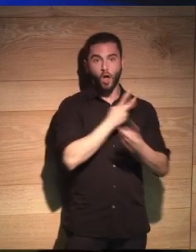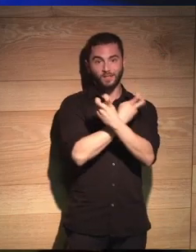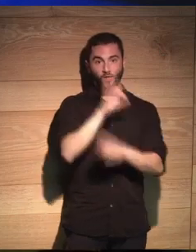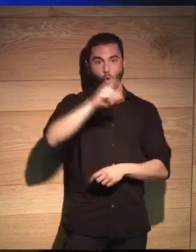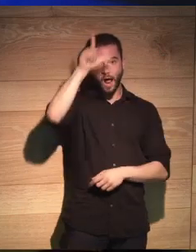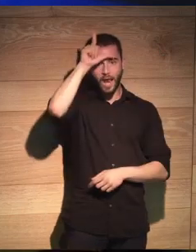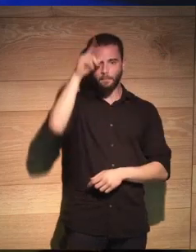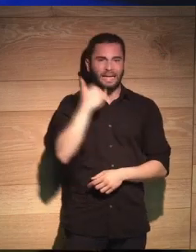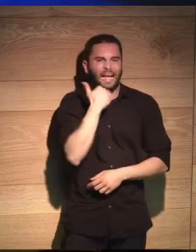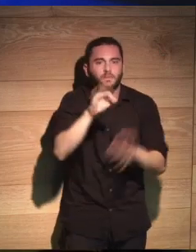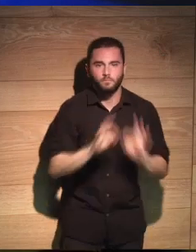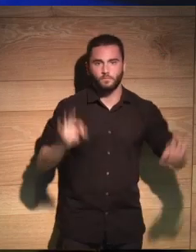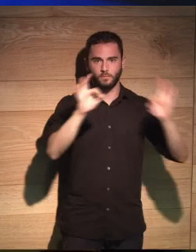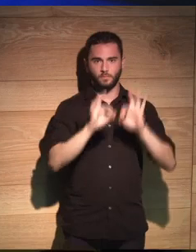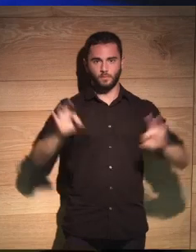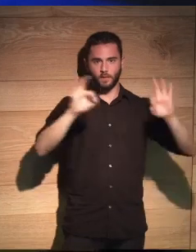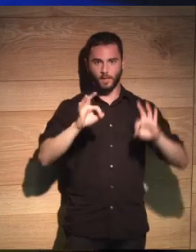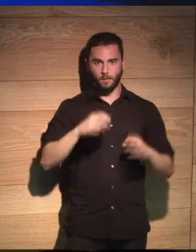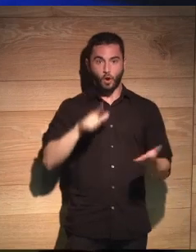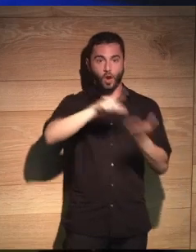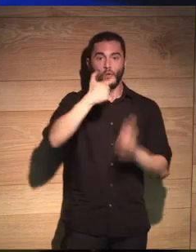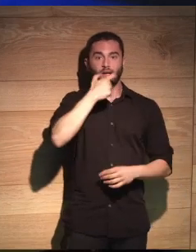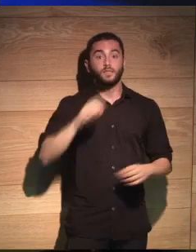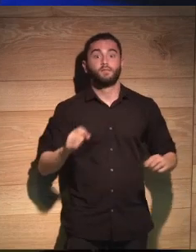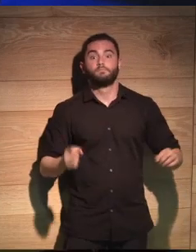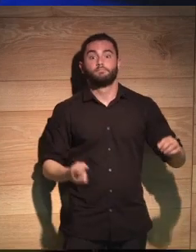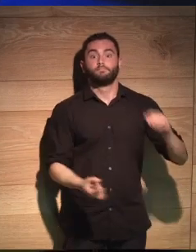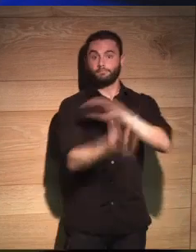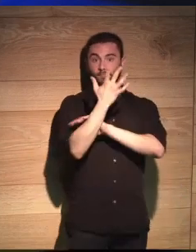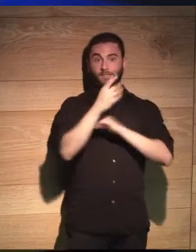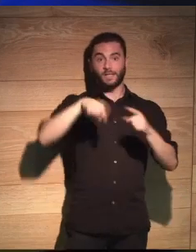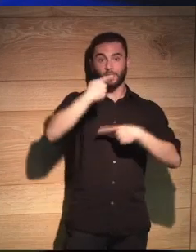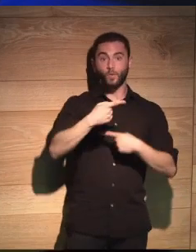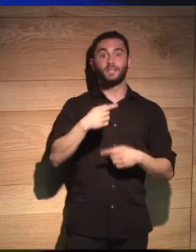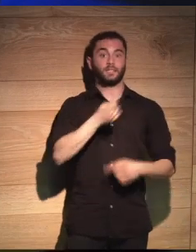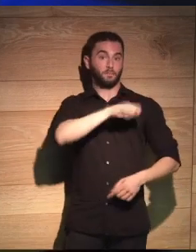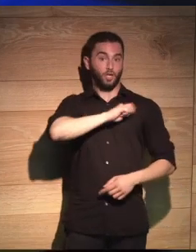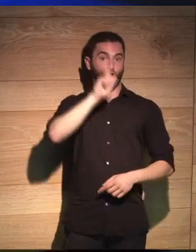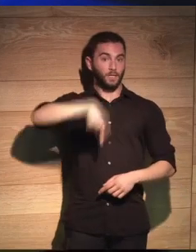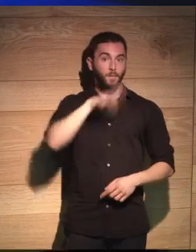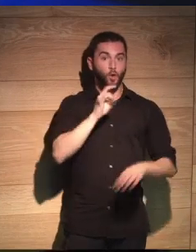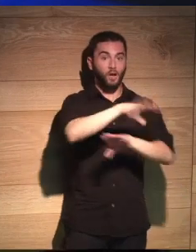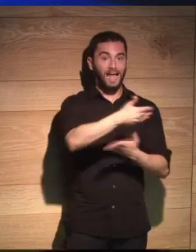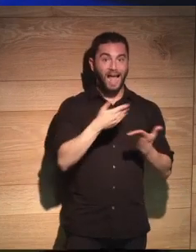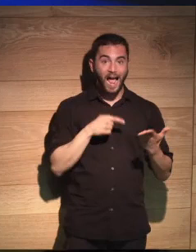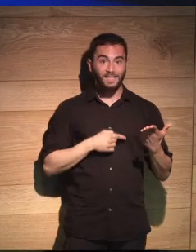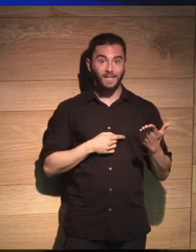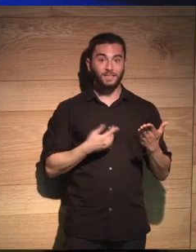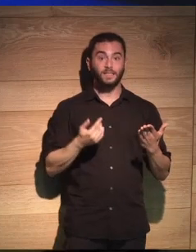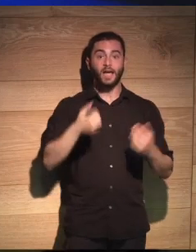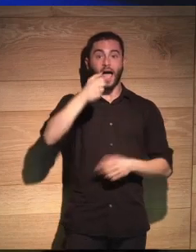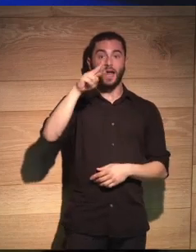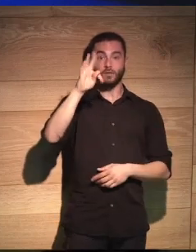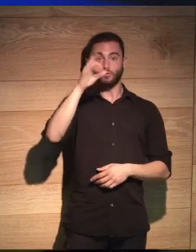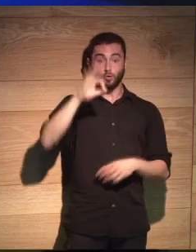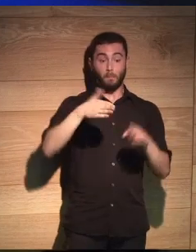se vuelca realmente primero con la lengua inglesa y luego también con el español, porque la mayor parte de las cartas hasta después de la muerte de